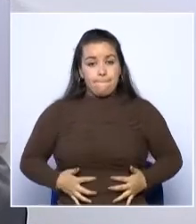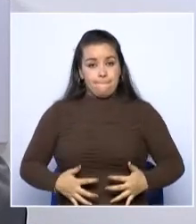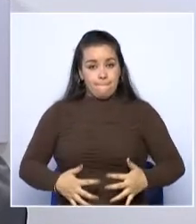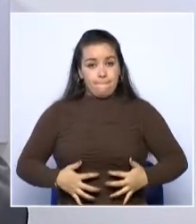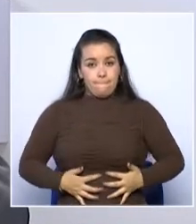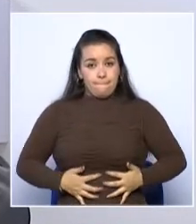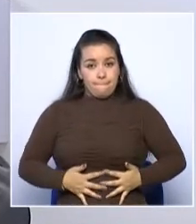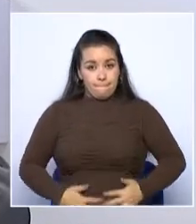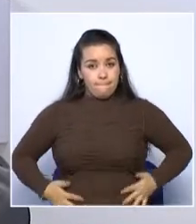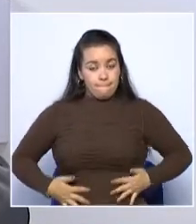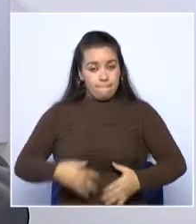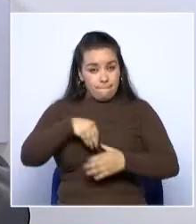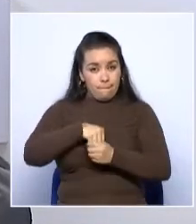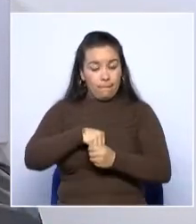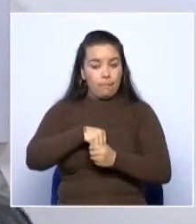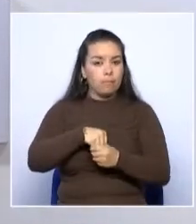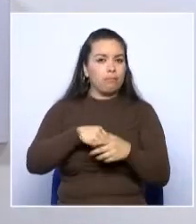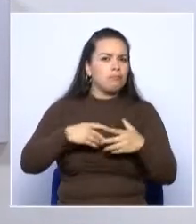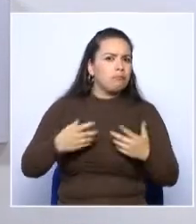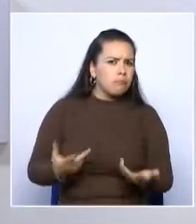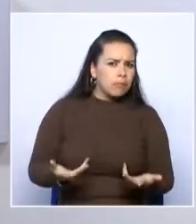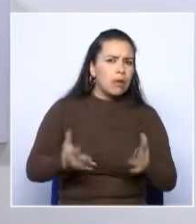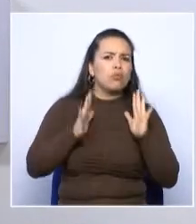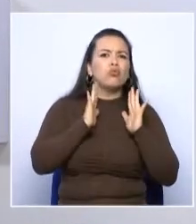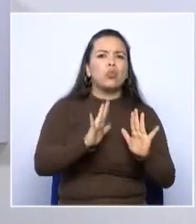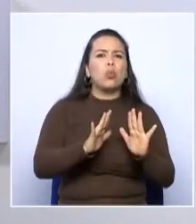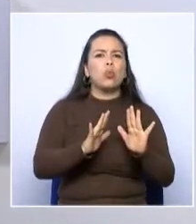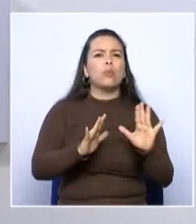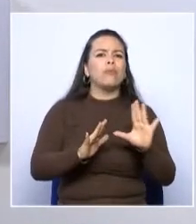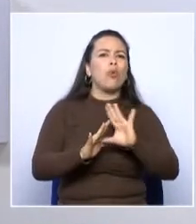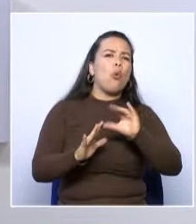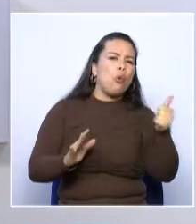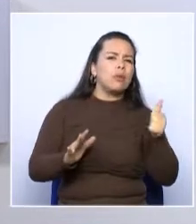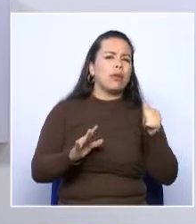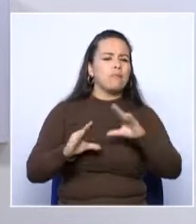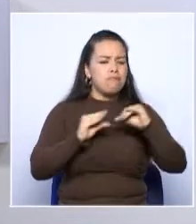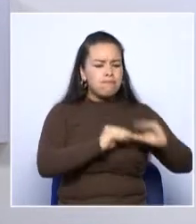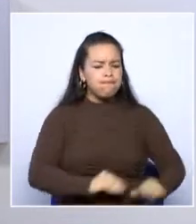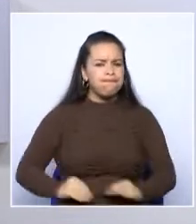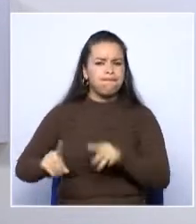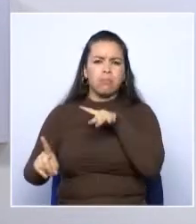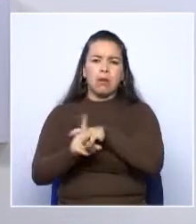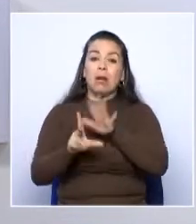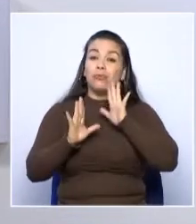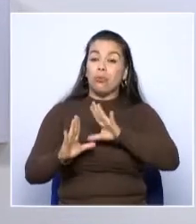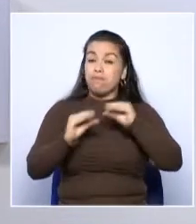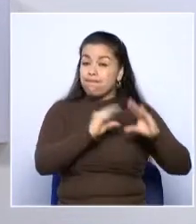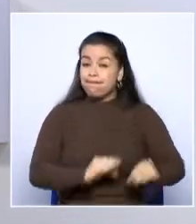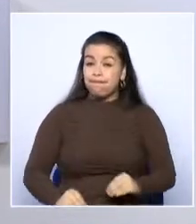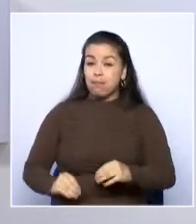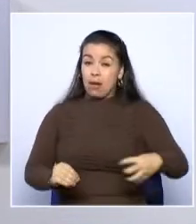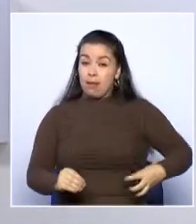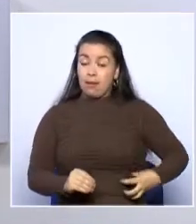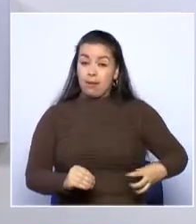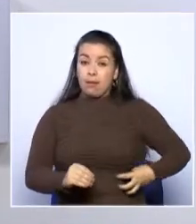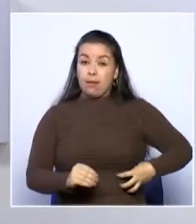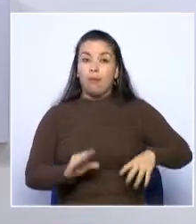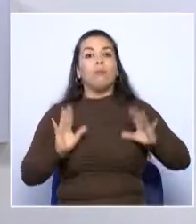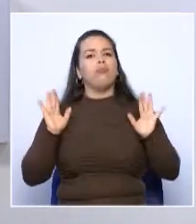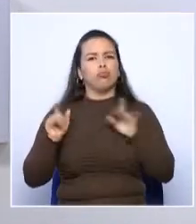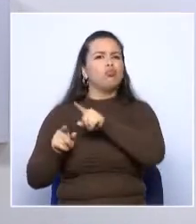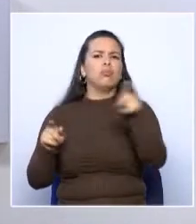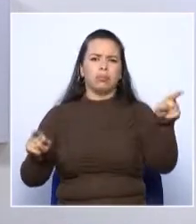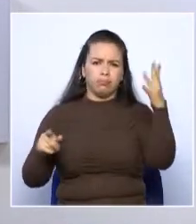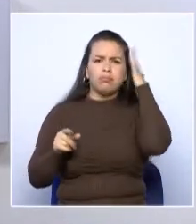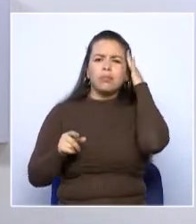la estadificación tiene que ver con el compromiso de otras vísceras, pero si hay compromiso en el hígado, ustedes saben que el hígado